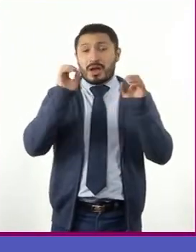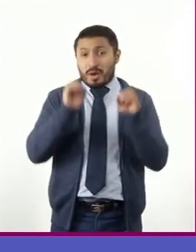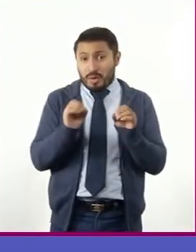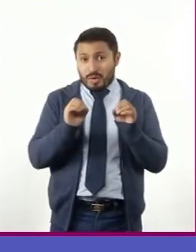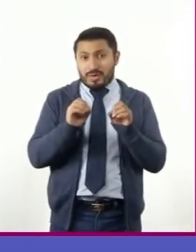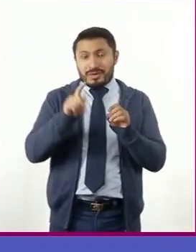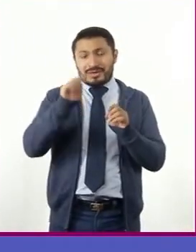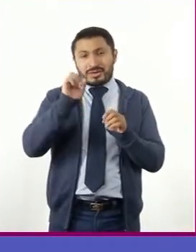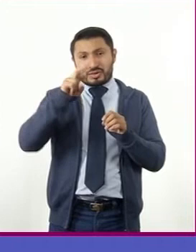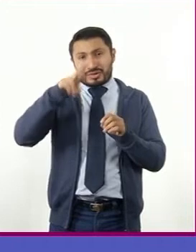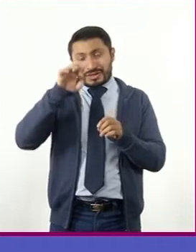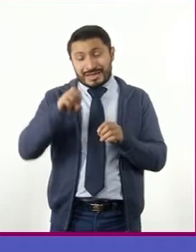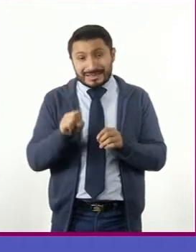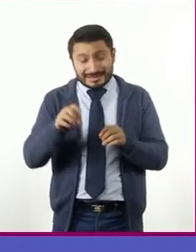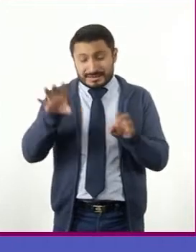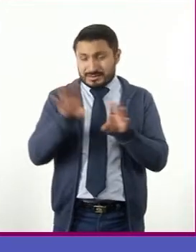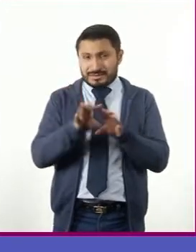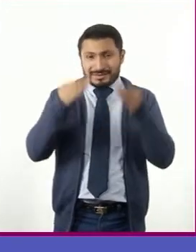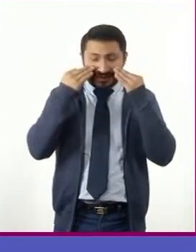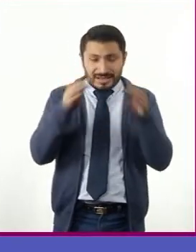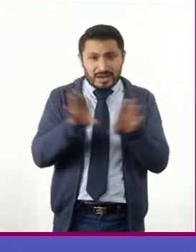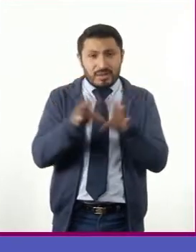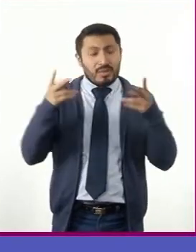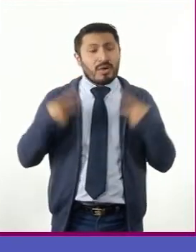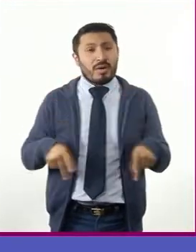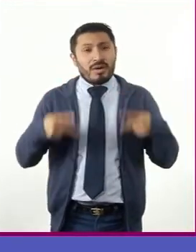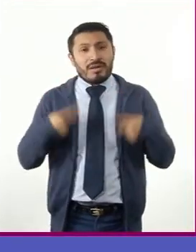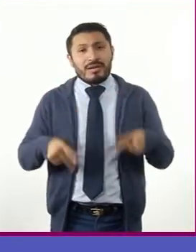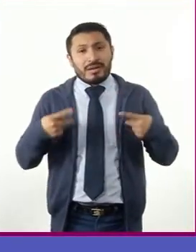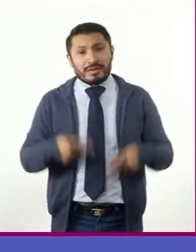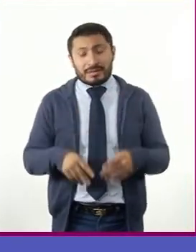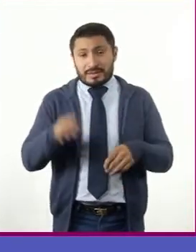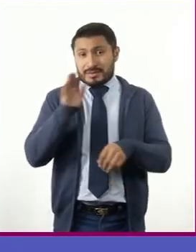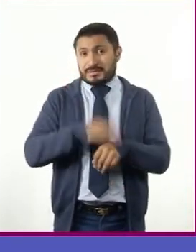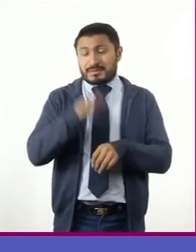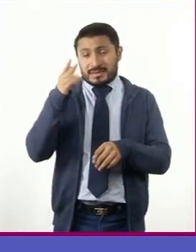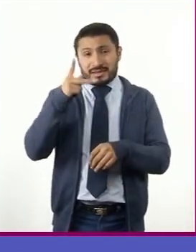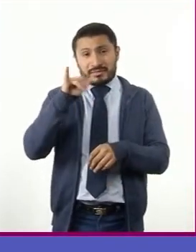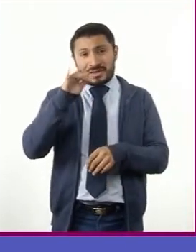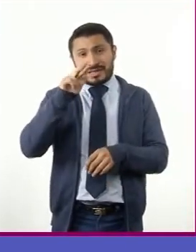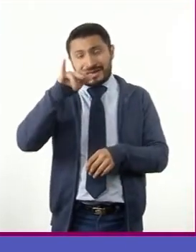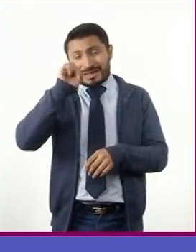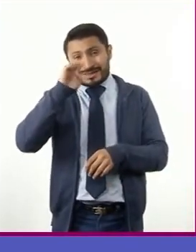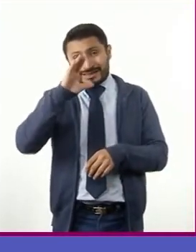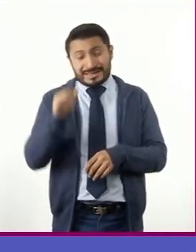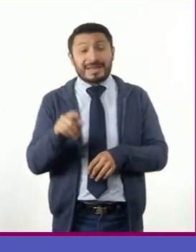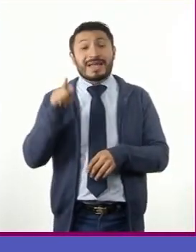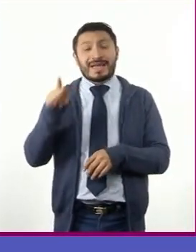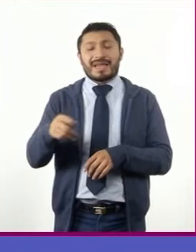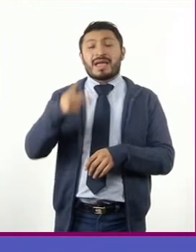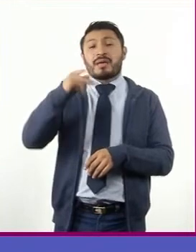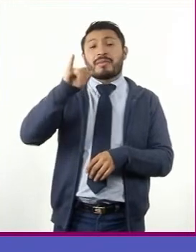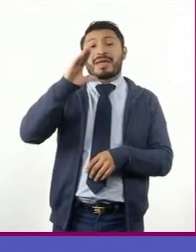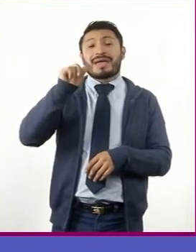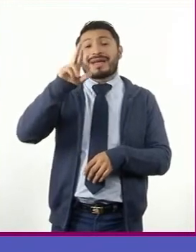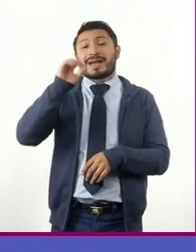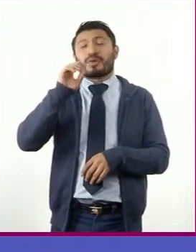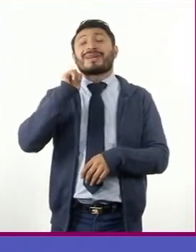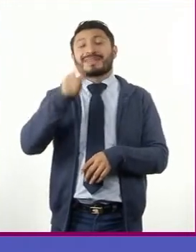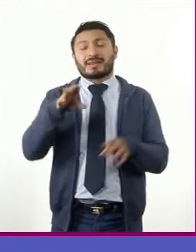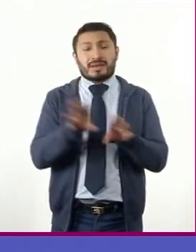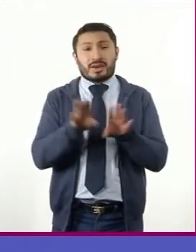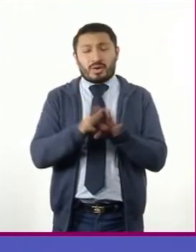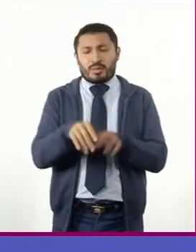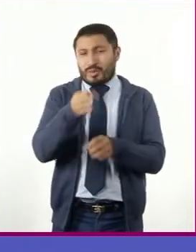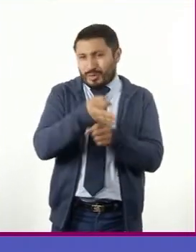Tormes, podemos ver personajes, sobre todo en la picaresca, donde el pícaro es, por ejemplo, muy parecido